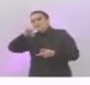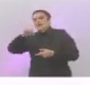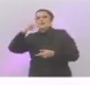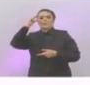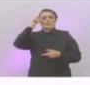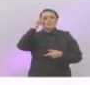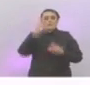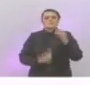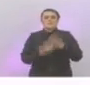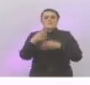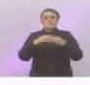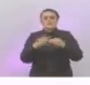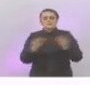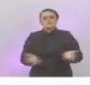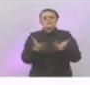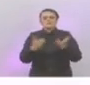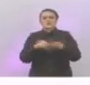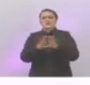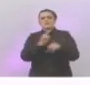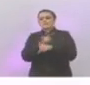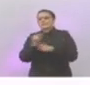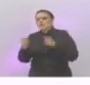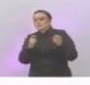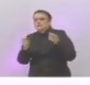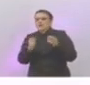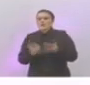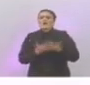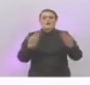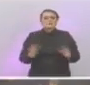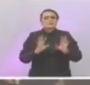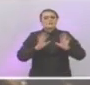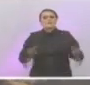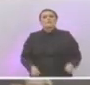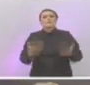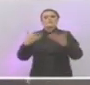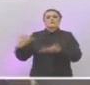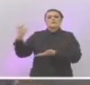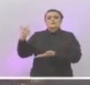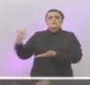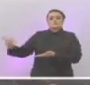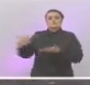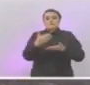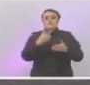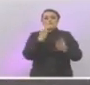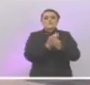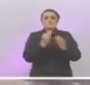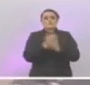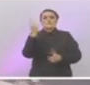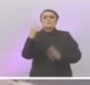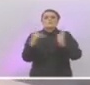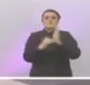uva. Con base en el control sanitario agropecuario alcanzado, se atrajeron inversiones privadas superiores a